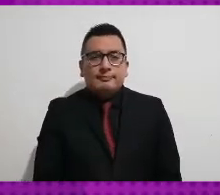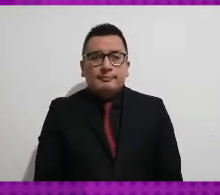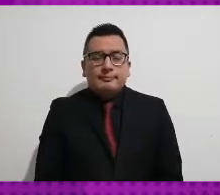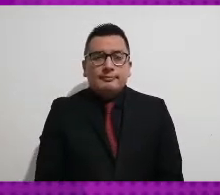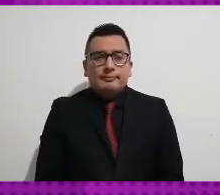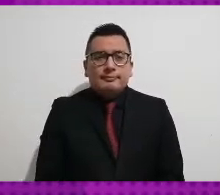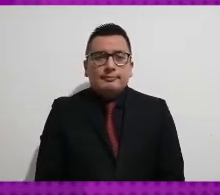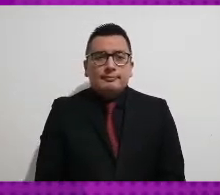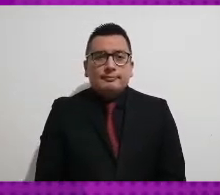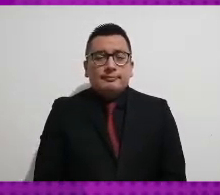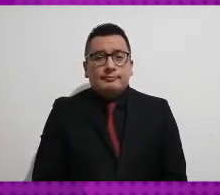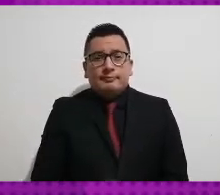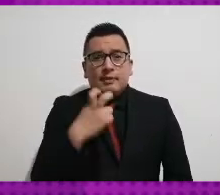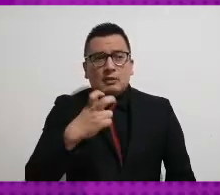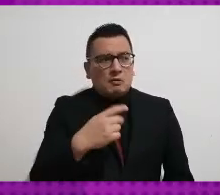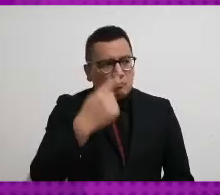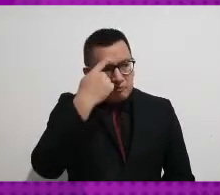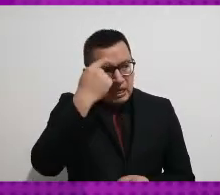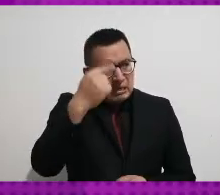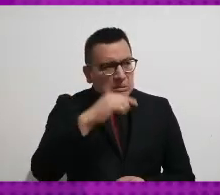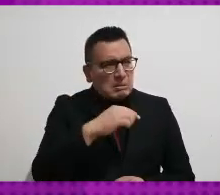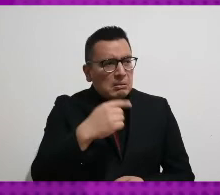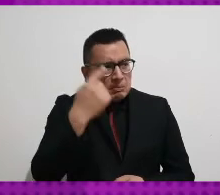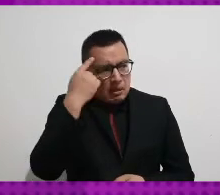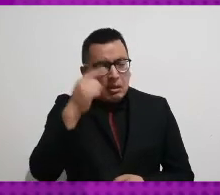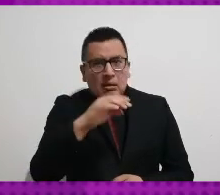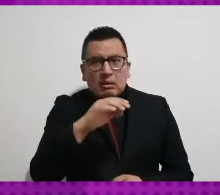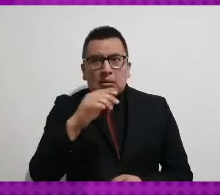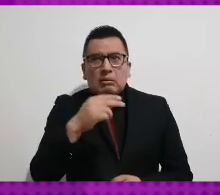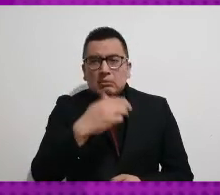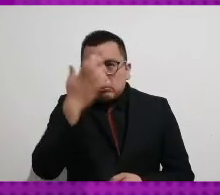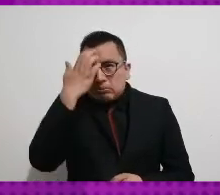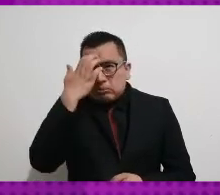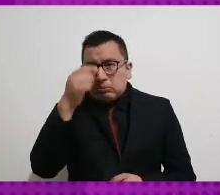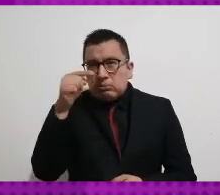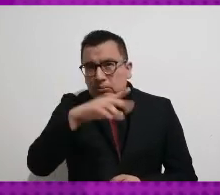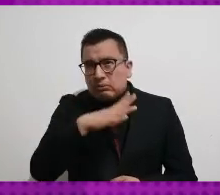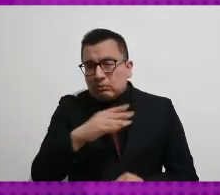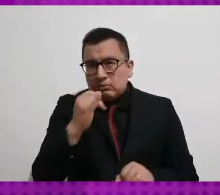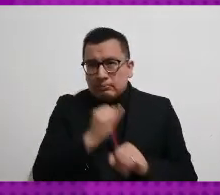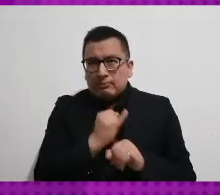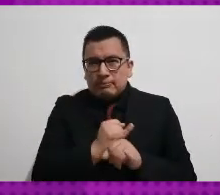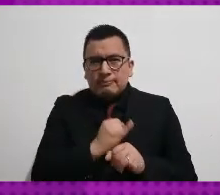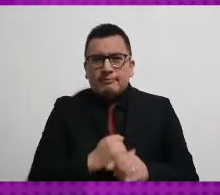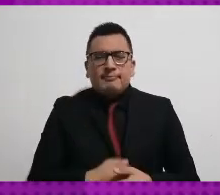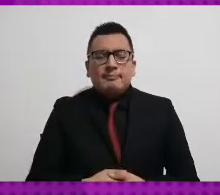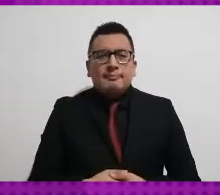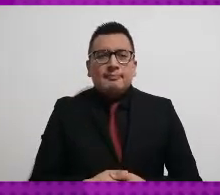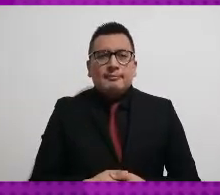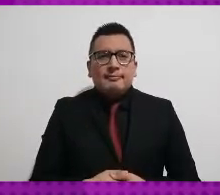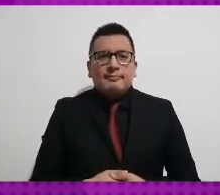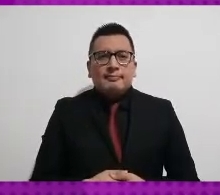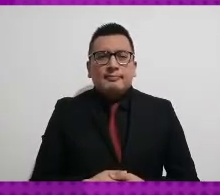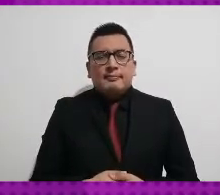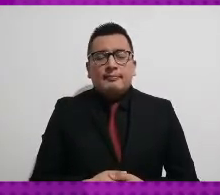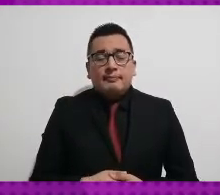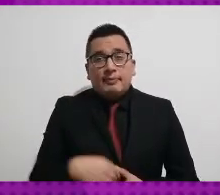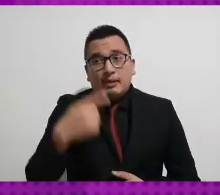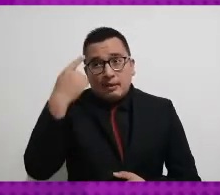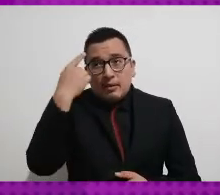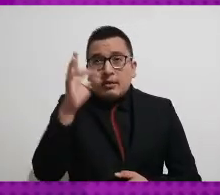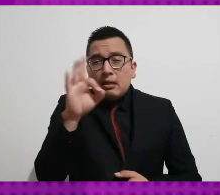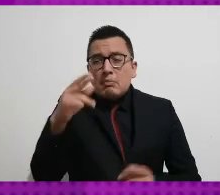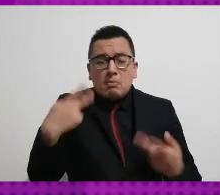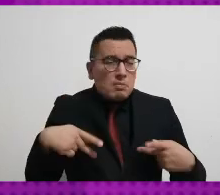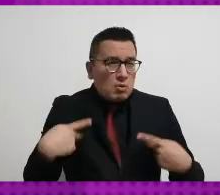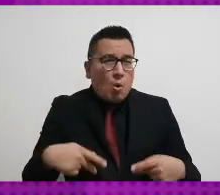notificaciones. Entonces, esta es la herramienta de fácil acceso que tenemos habilitada en esta página oficial de la Contraloría Interna